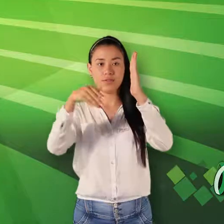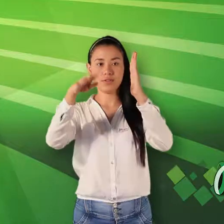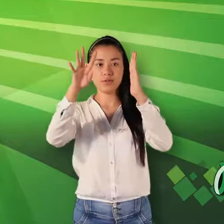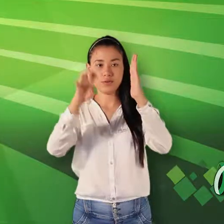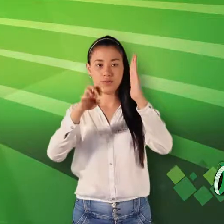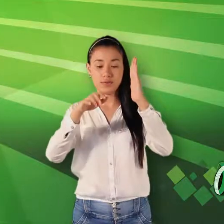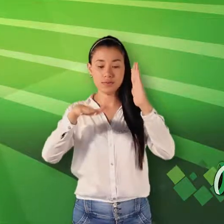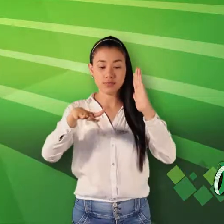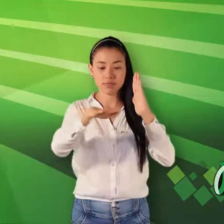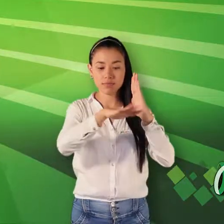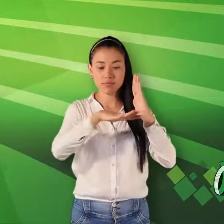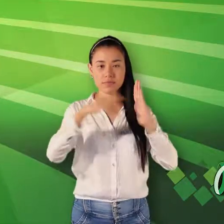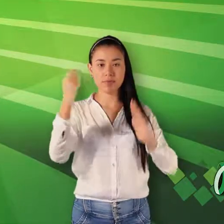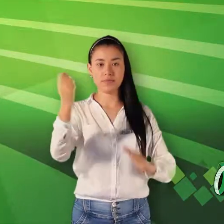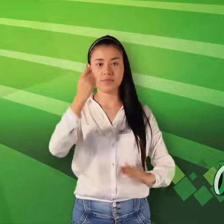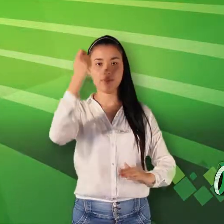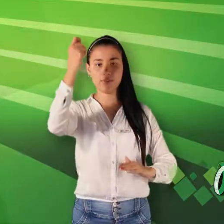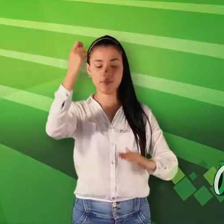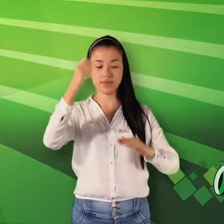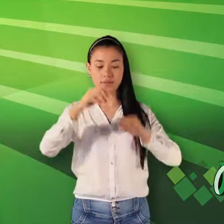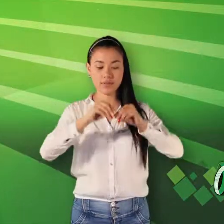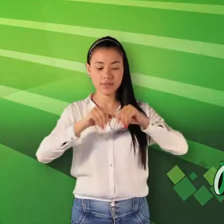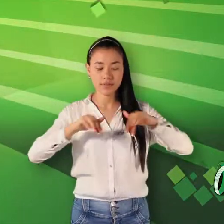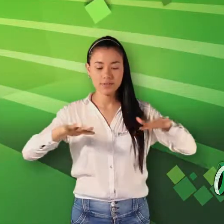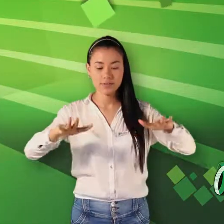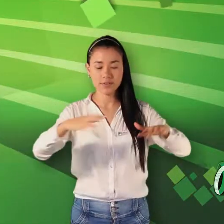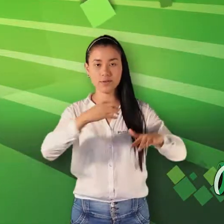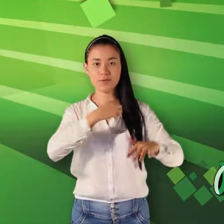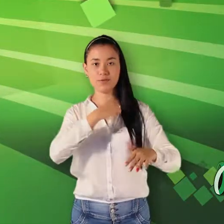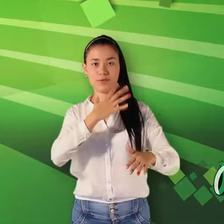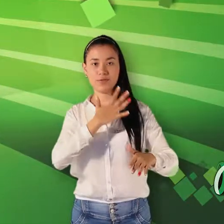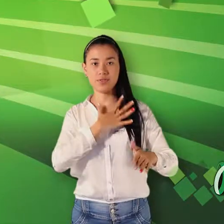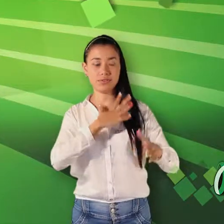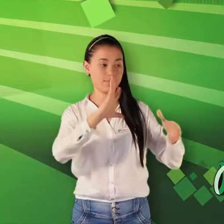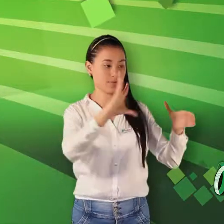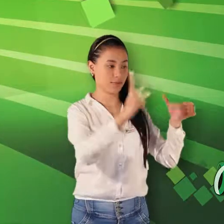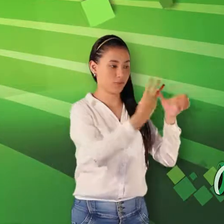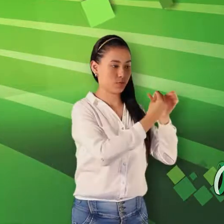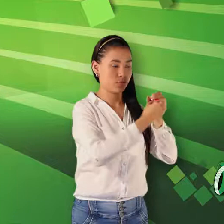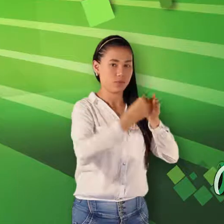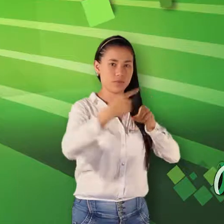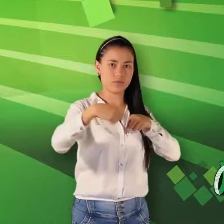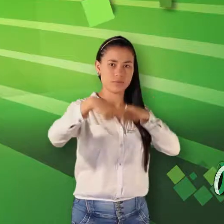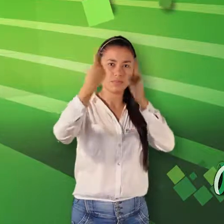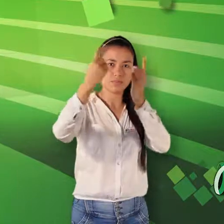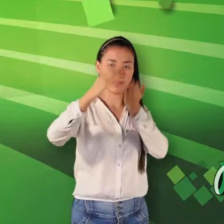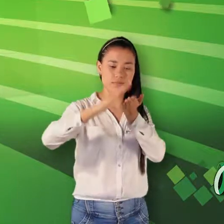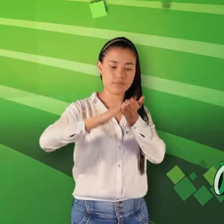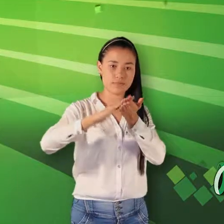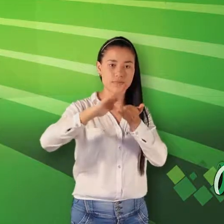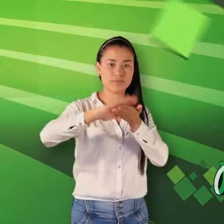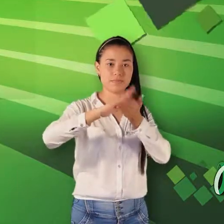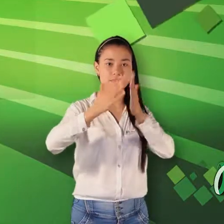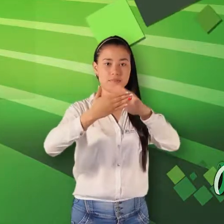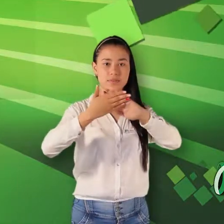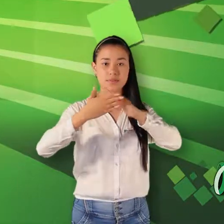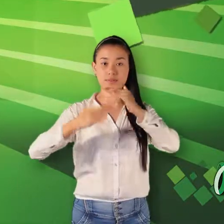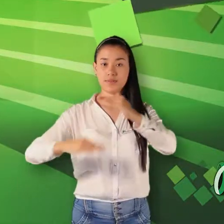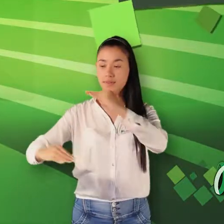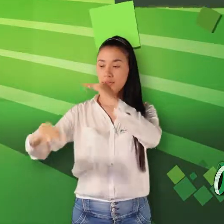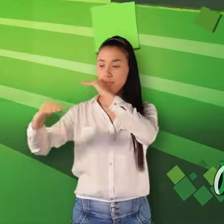accionar hasta el 2019, que hemos denominado el Meta Tierra de Oportunidades,